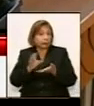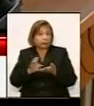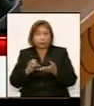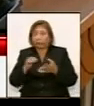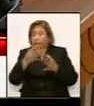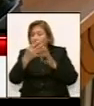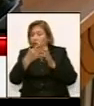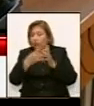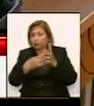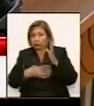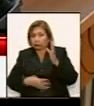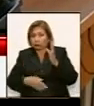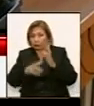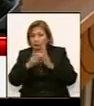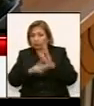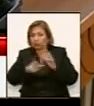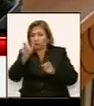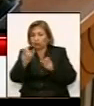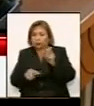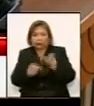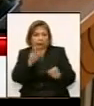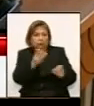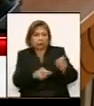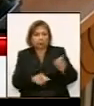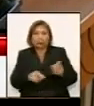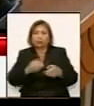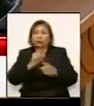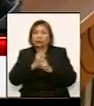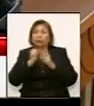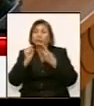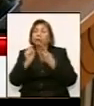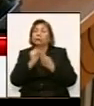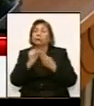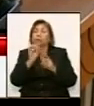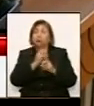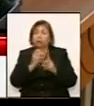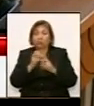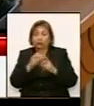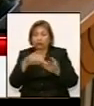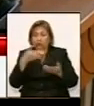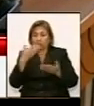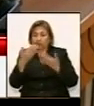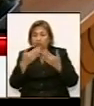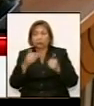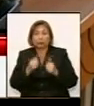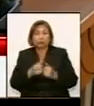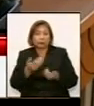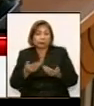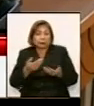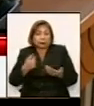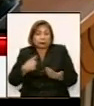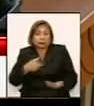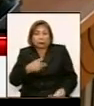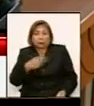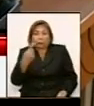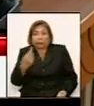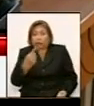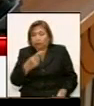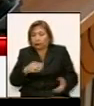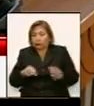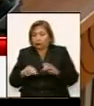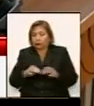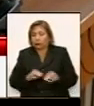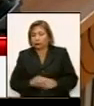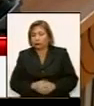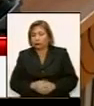Estado, la ciudadanía y por supuesto la sociedad civil organizada. Entonces les voy a contar un poco qué fue lo que encontramos para cada actor en términos